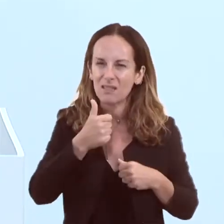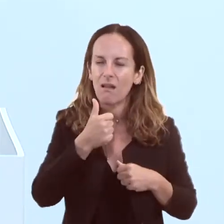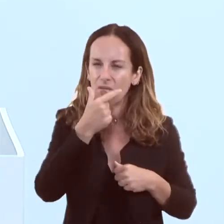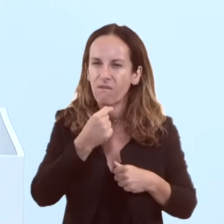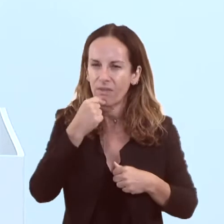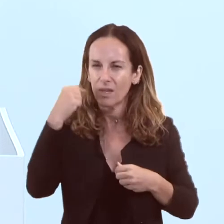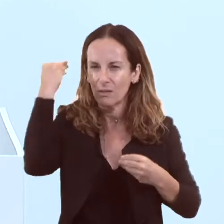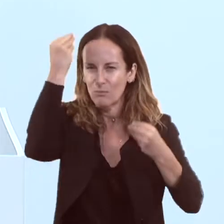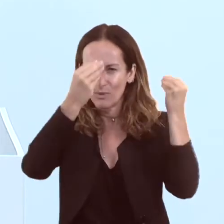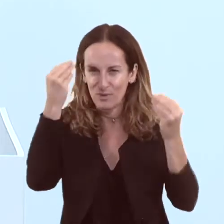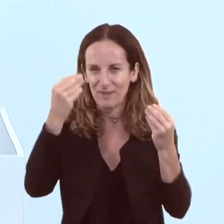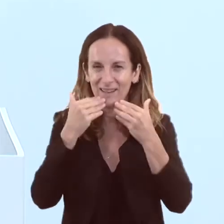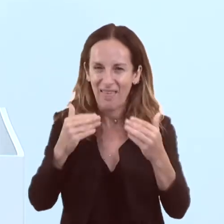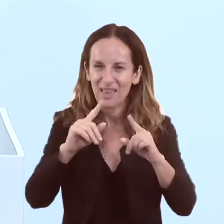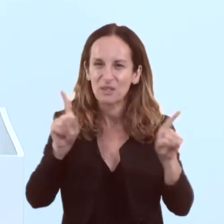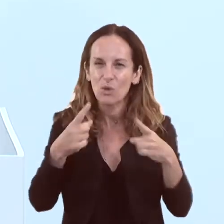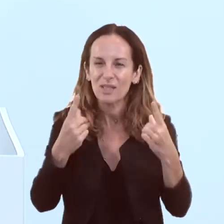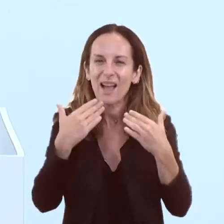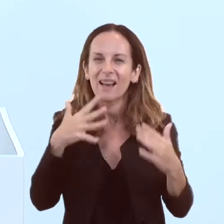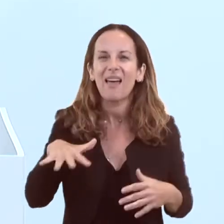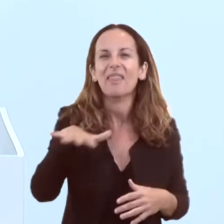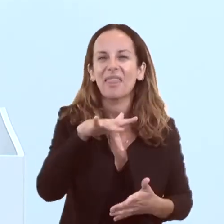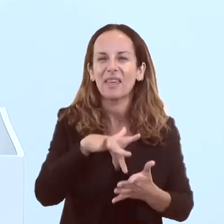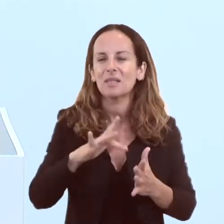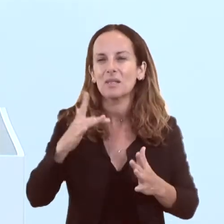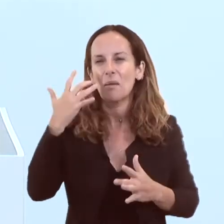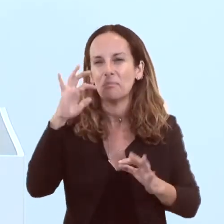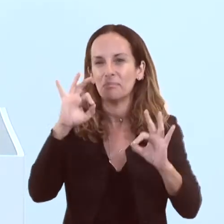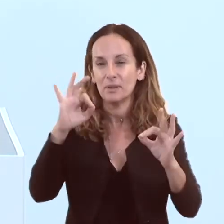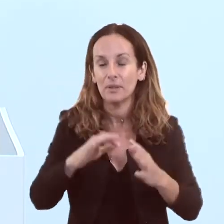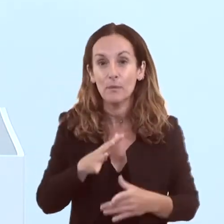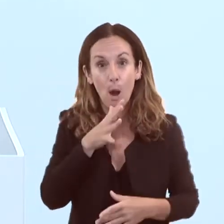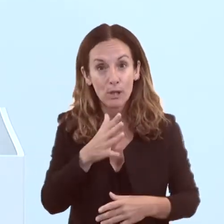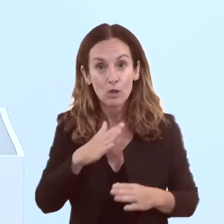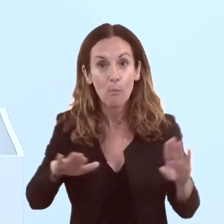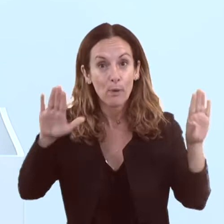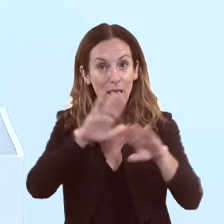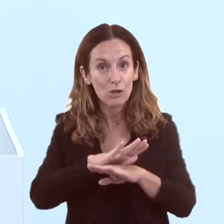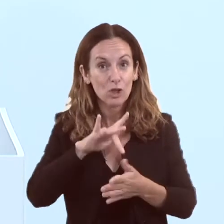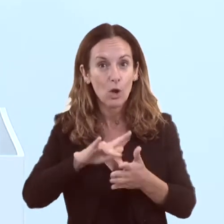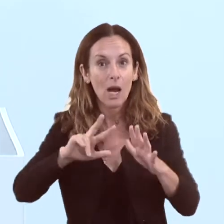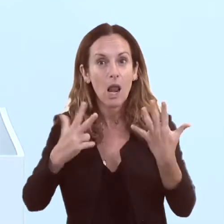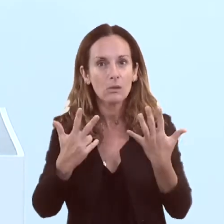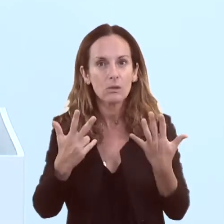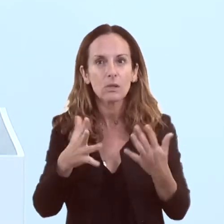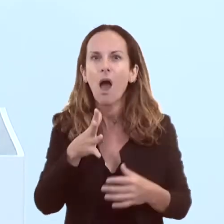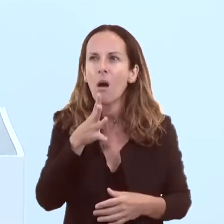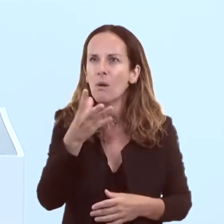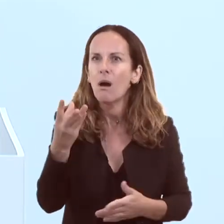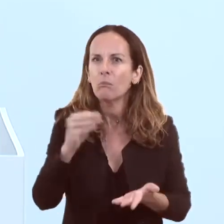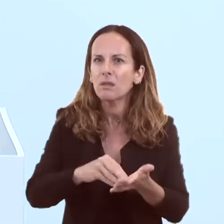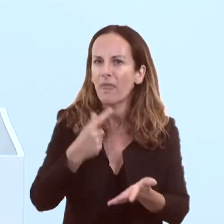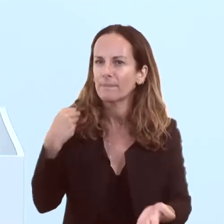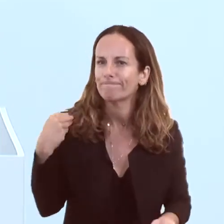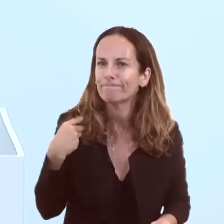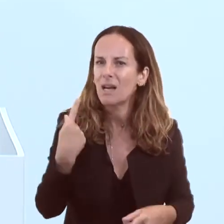creo que estábamos más receptivos y servirá por eso el concierto se hace a las 8 que muchos decís por qué tan tan press no porque porque